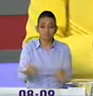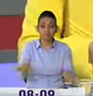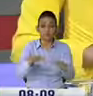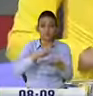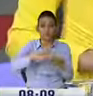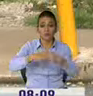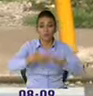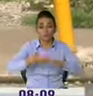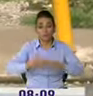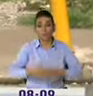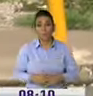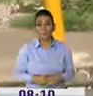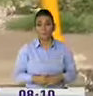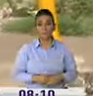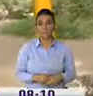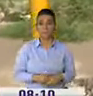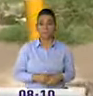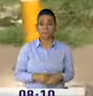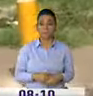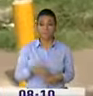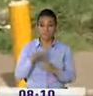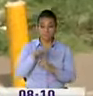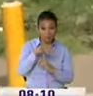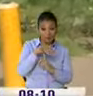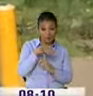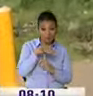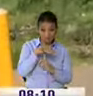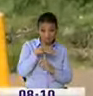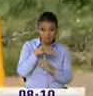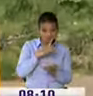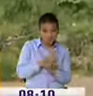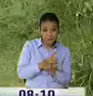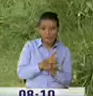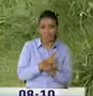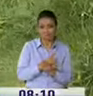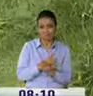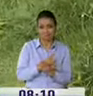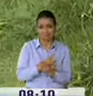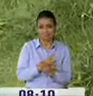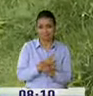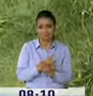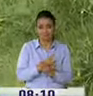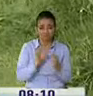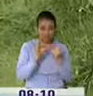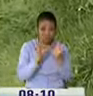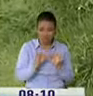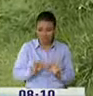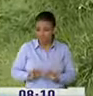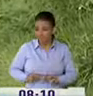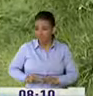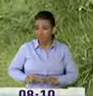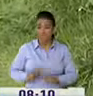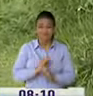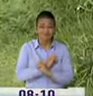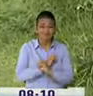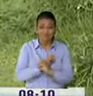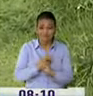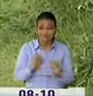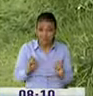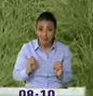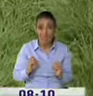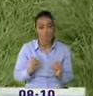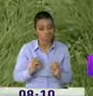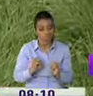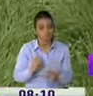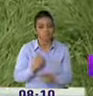comunidad. Lo llaman parque, pero en realidad es todo menos de eso. El descuido de este espacio ha traído consigo varios